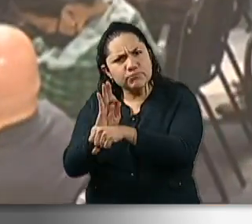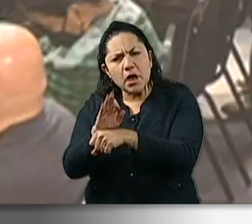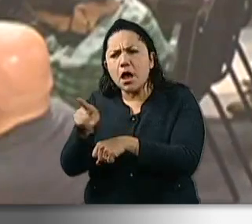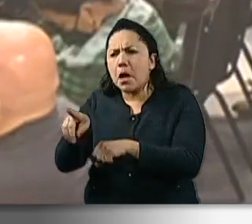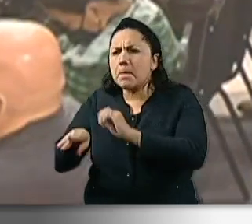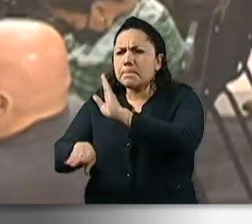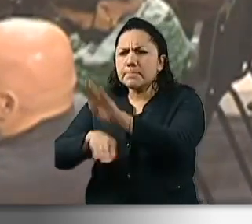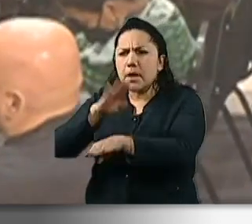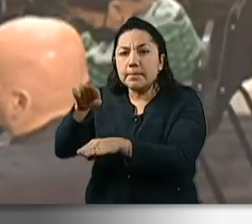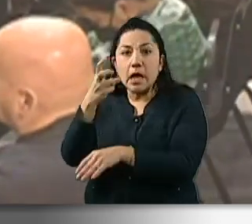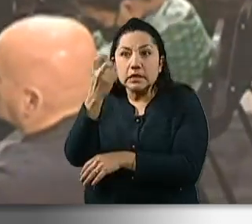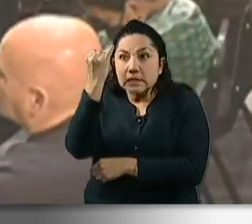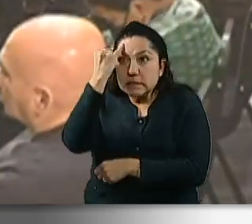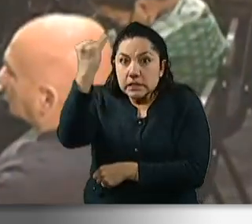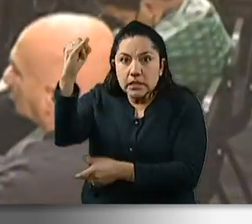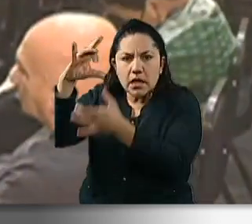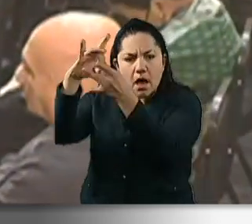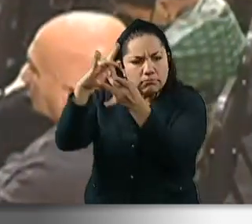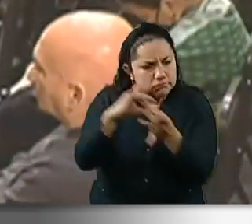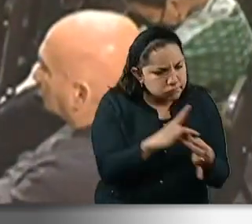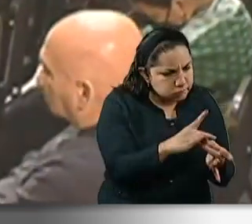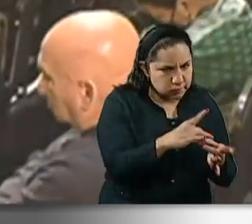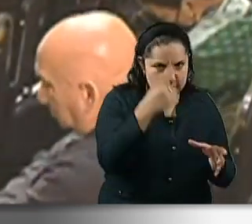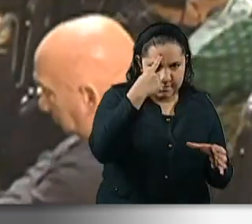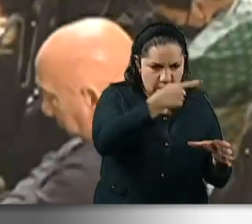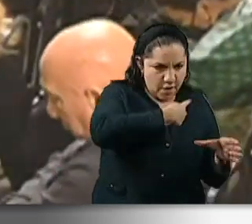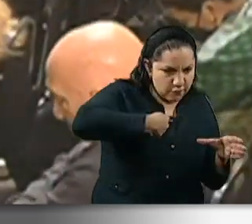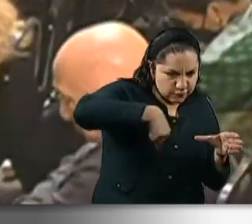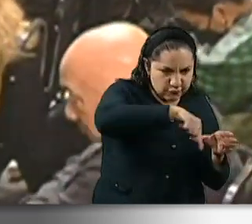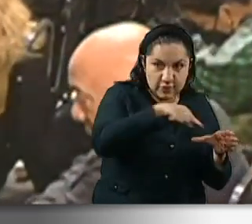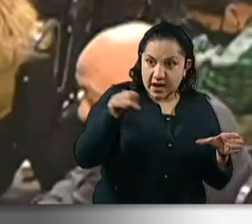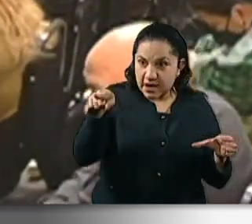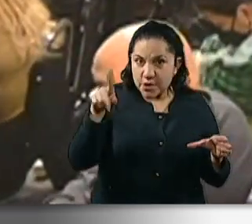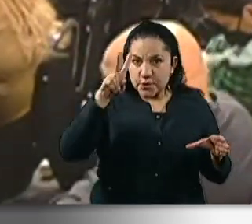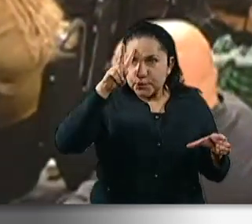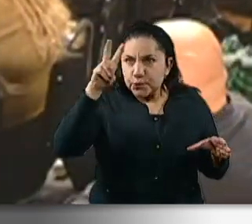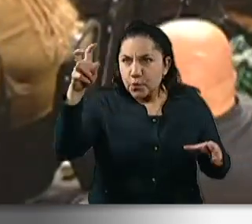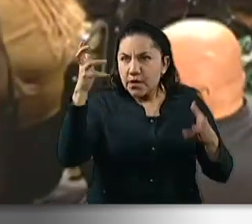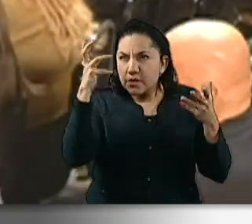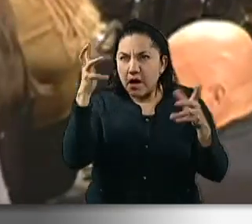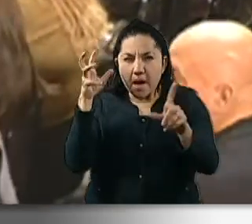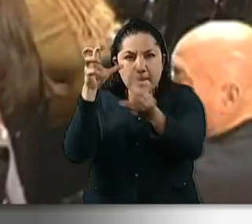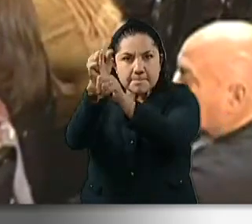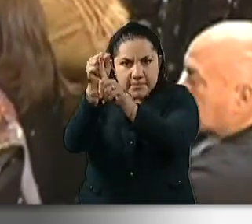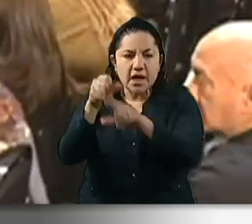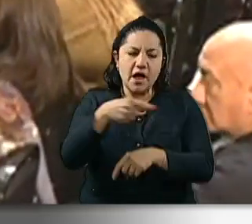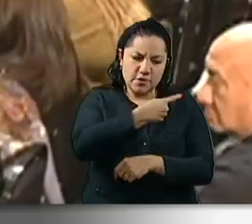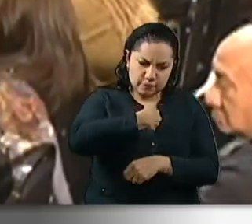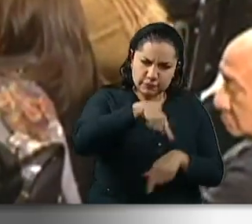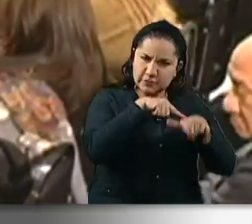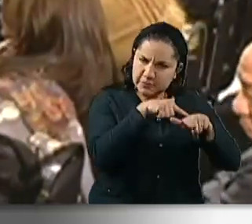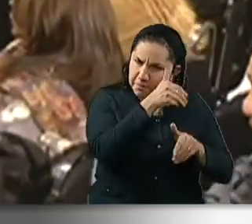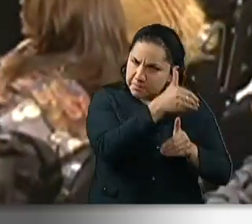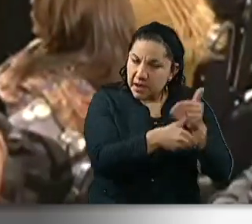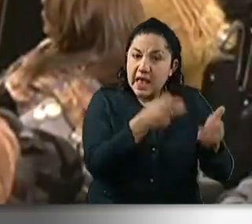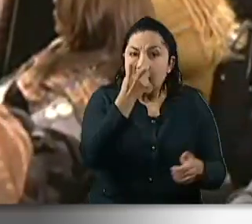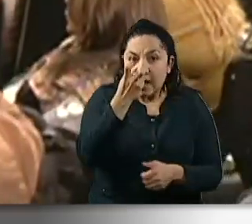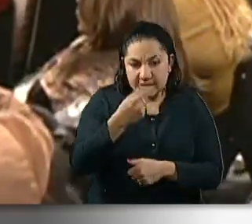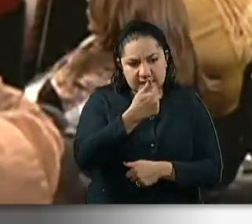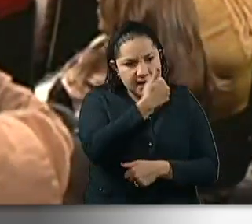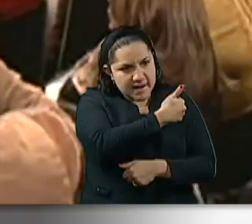eso Que ellos querían y quisieron siempre esa es nuestra tarea y esa es la tarea de cada uno de nosotros